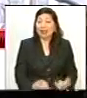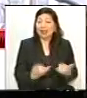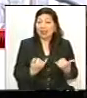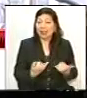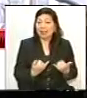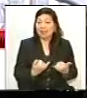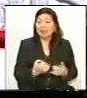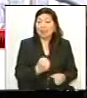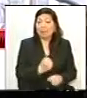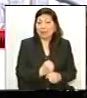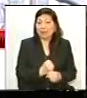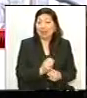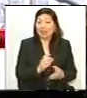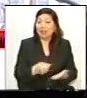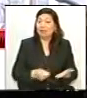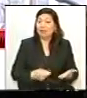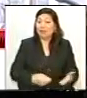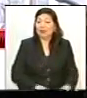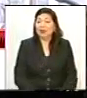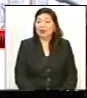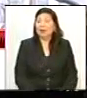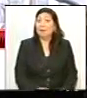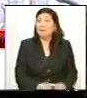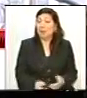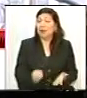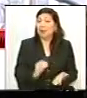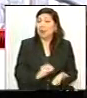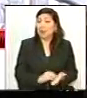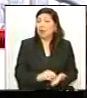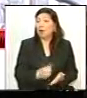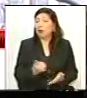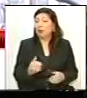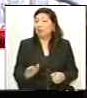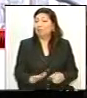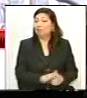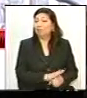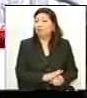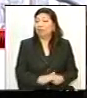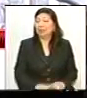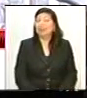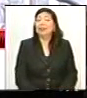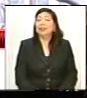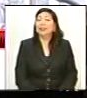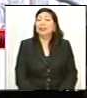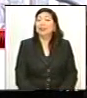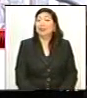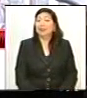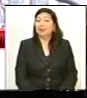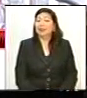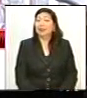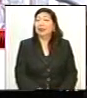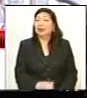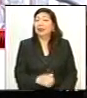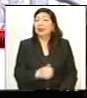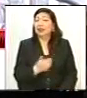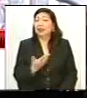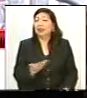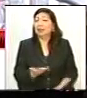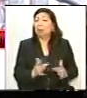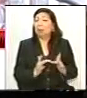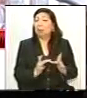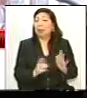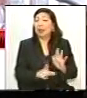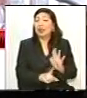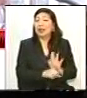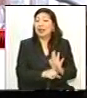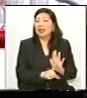estos funcionarios quieran firmar. Pero además ha habido otra complicación, que es que hay un vacío